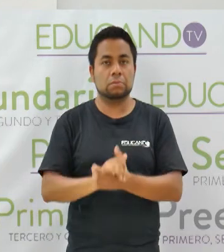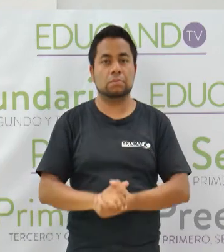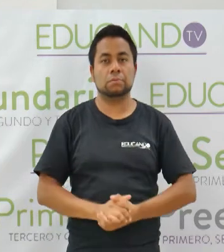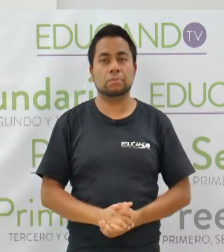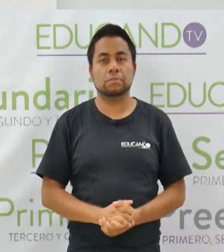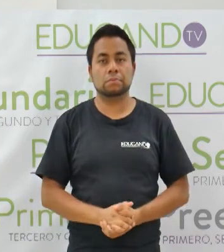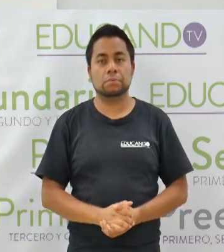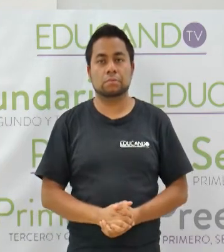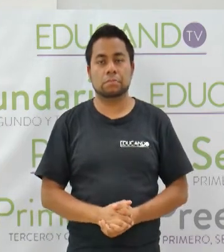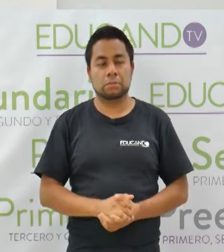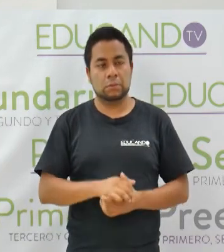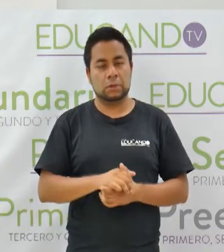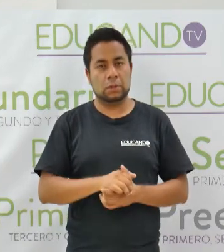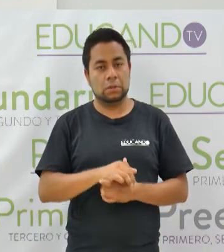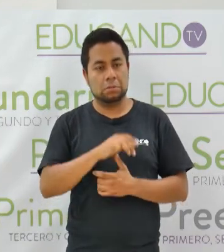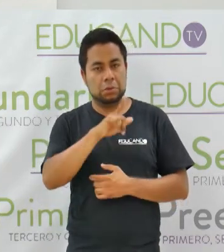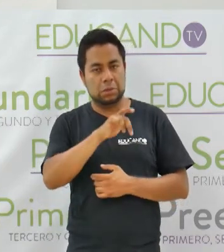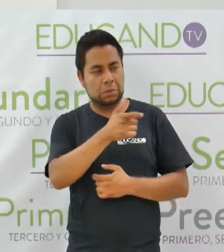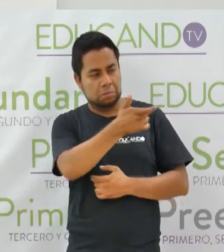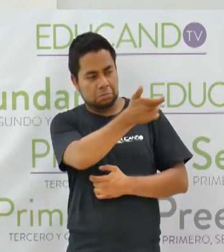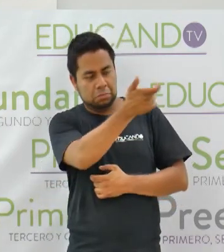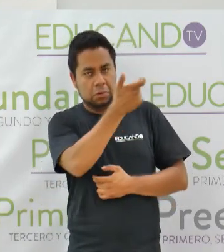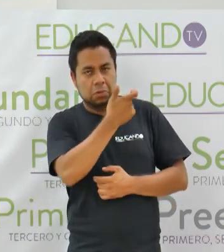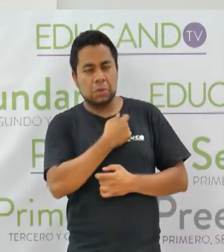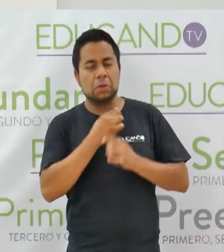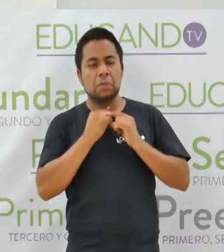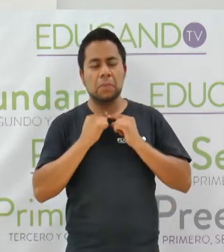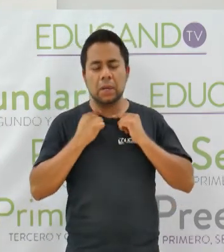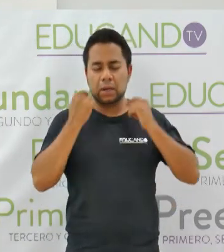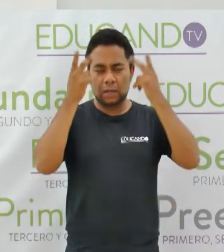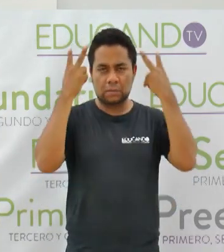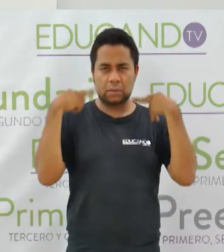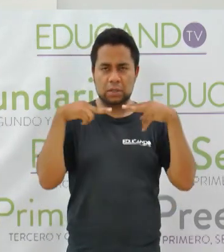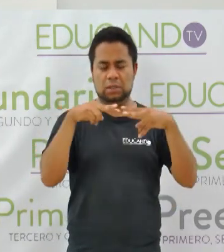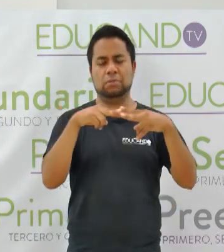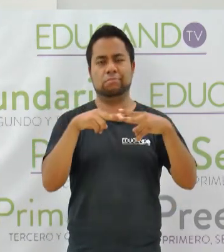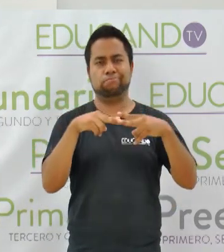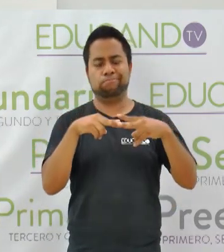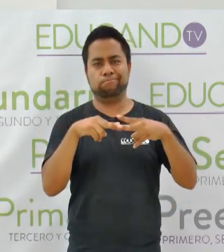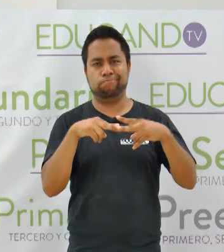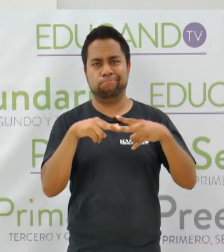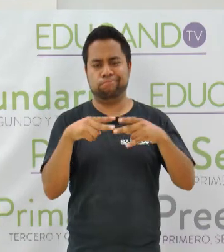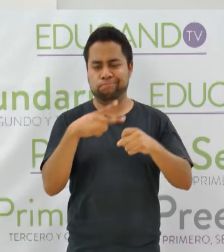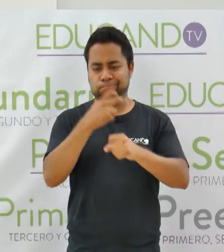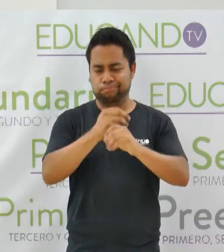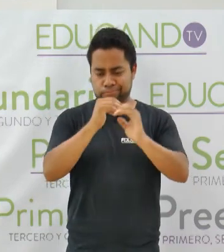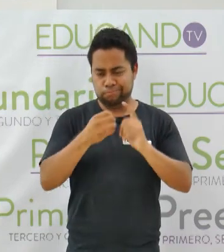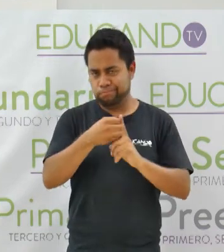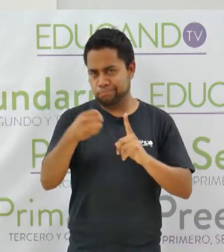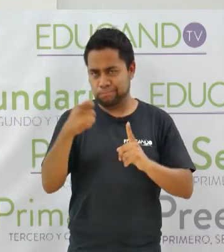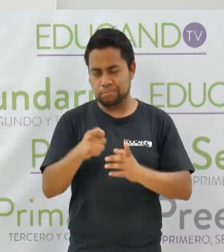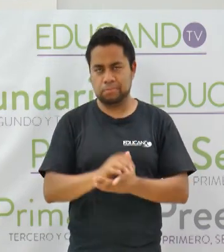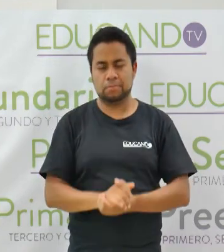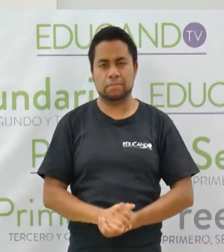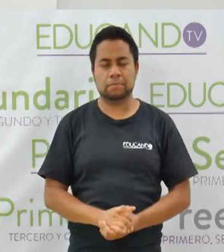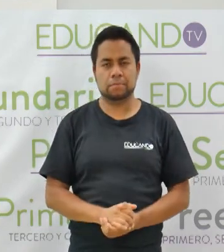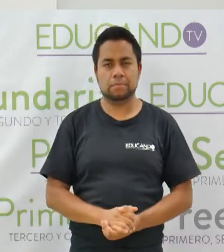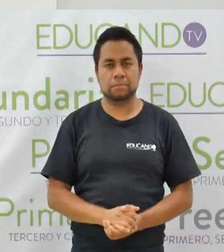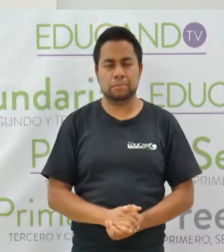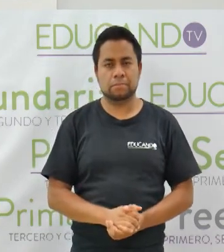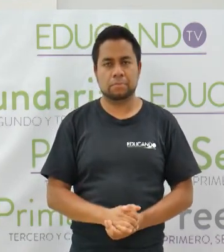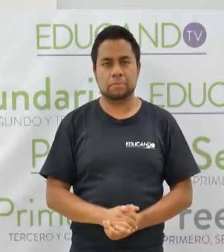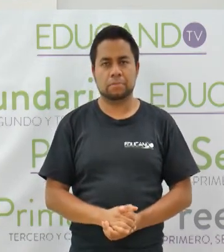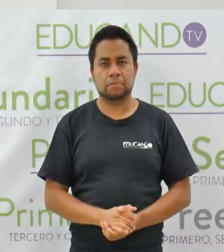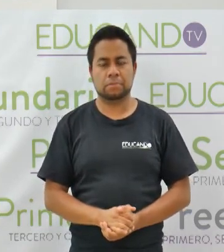le cobraron las perlas de la Virgen. Bien. Vamos con la segunda. No